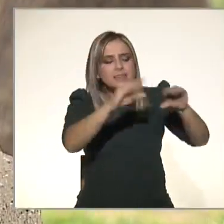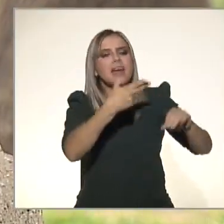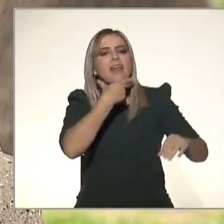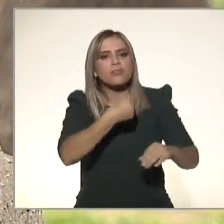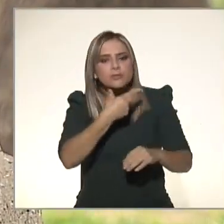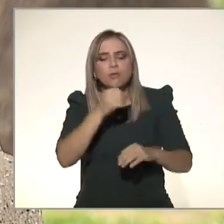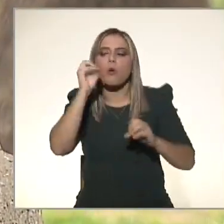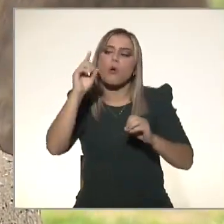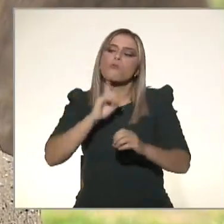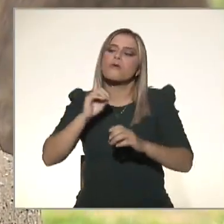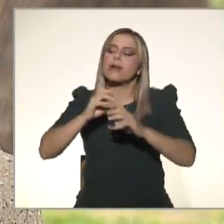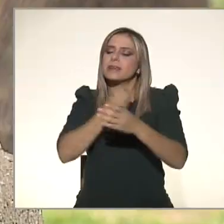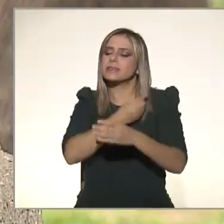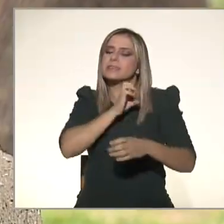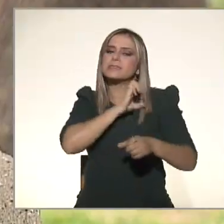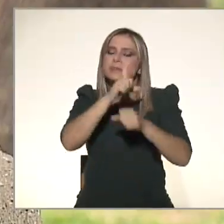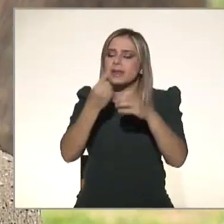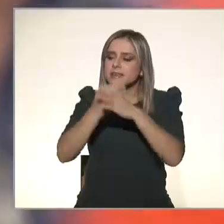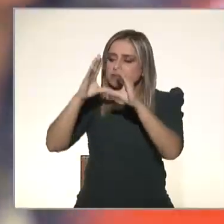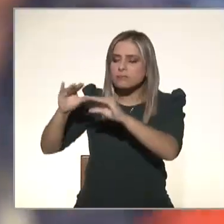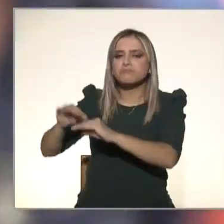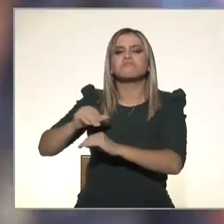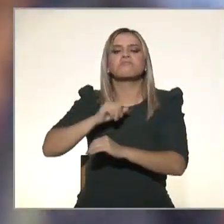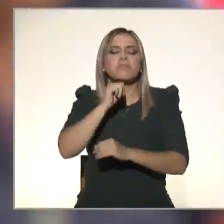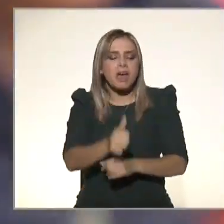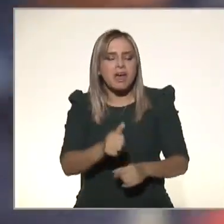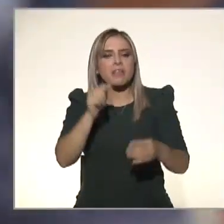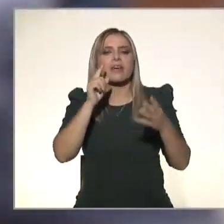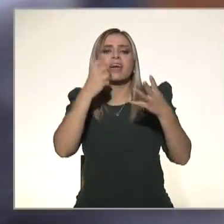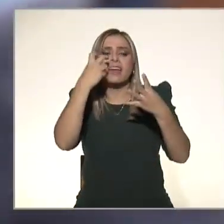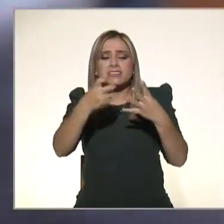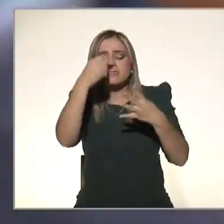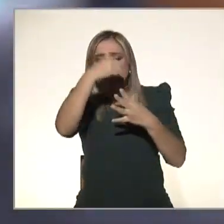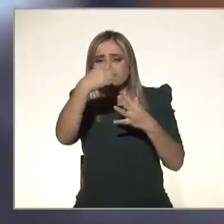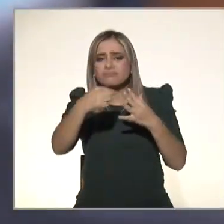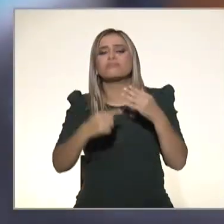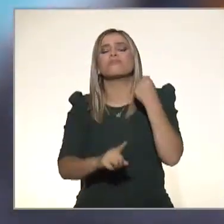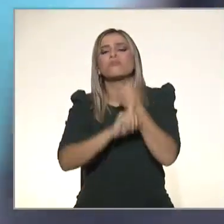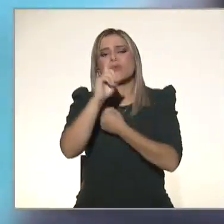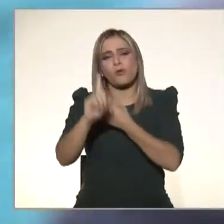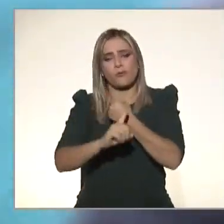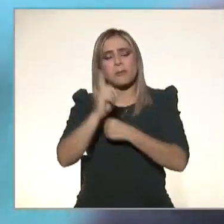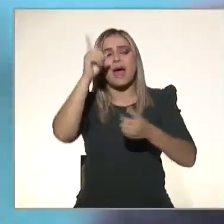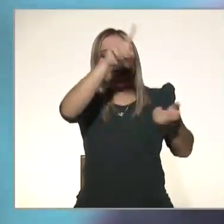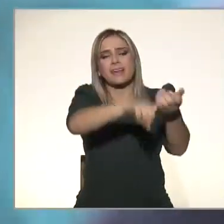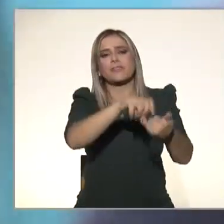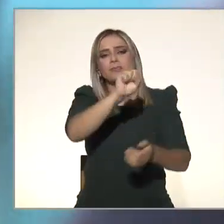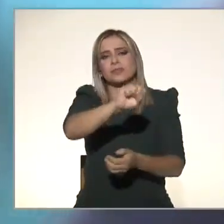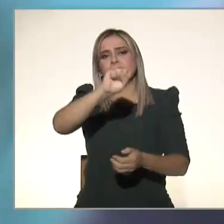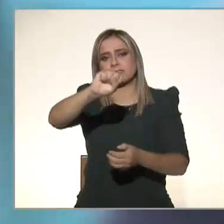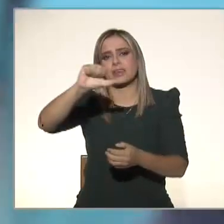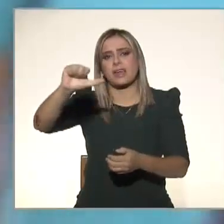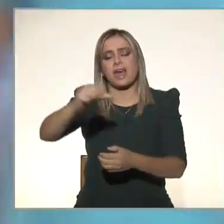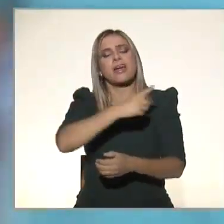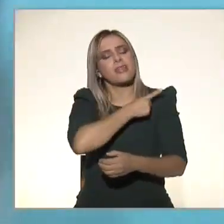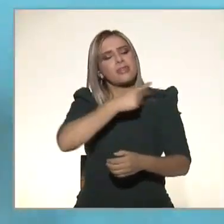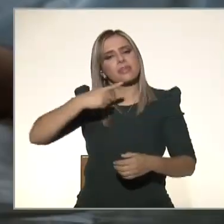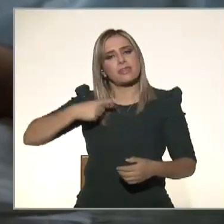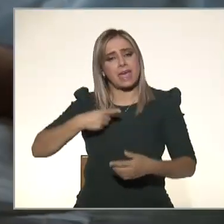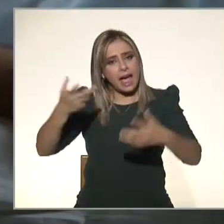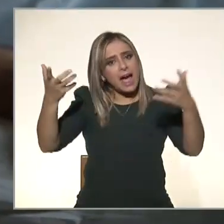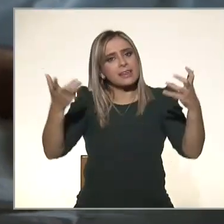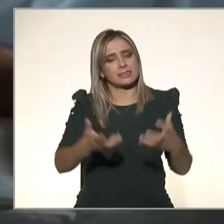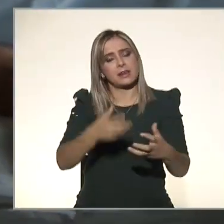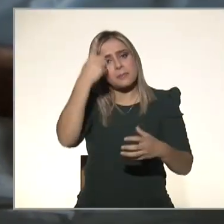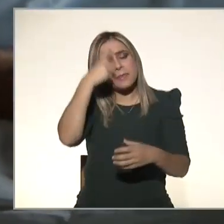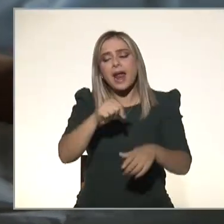creciente prevalencia de enfermedades crónicas son algunos de los problemas que los sistemas de salud deben afrontar para dar atención